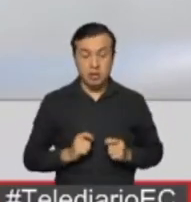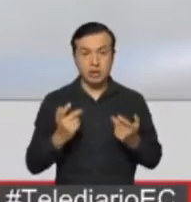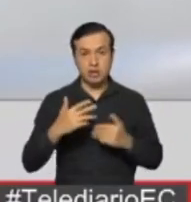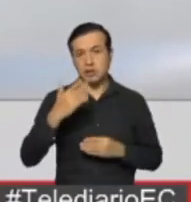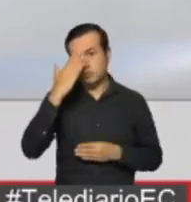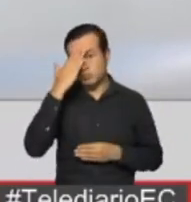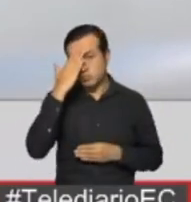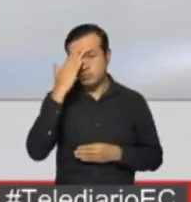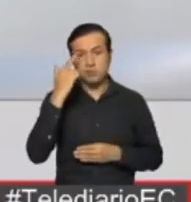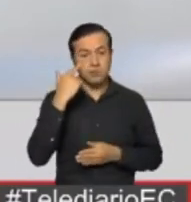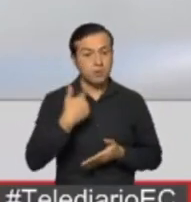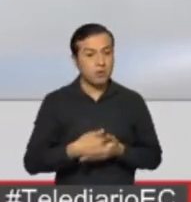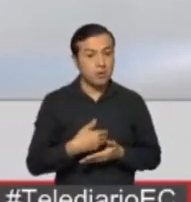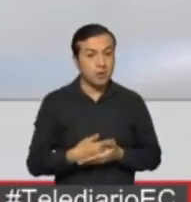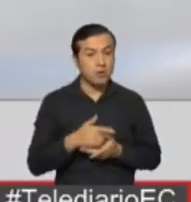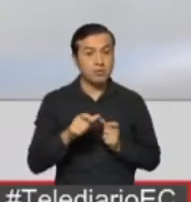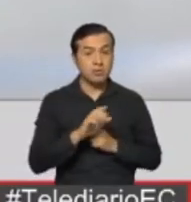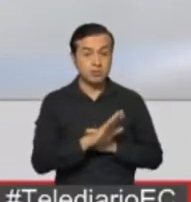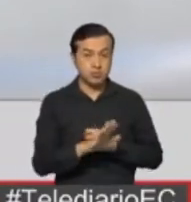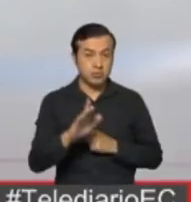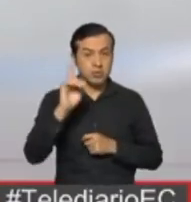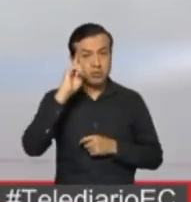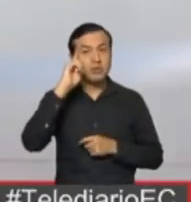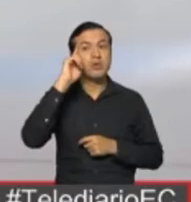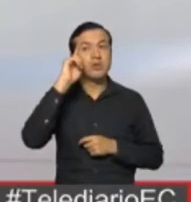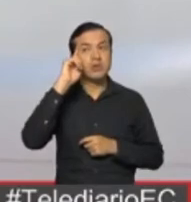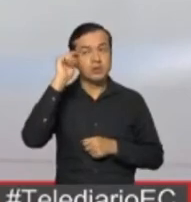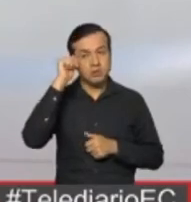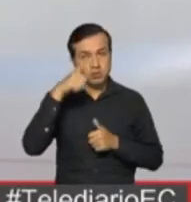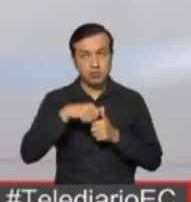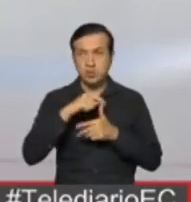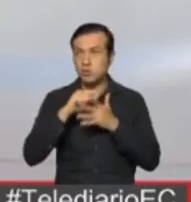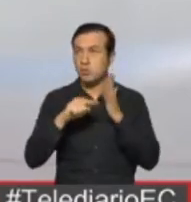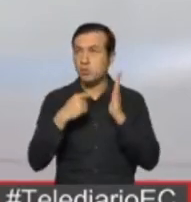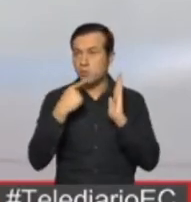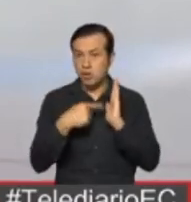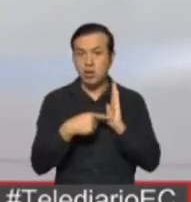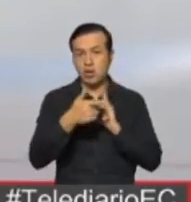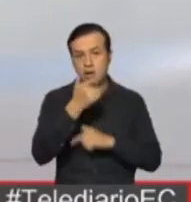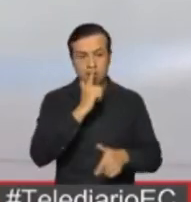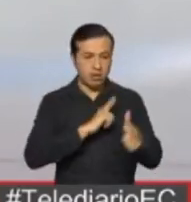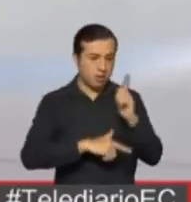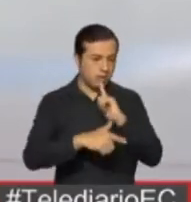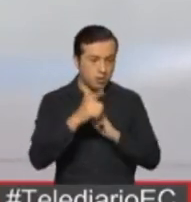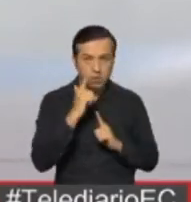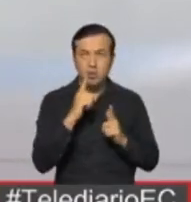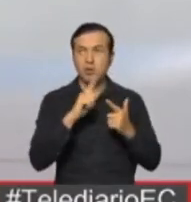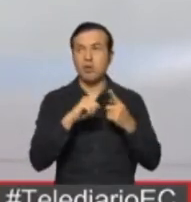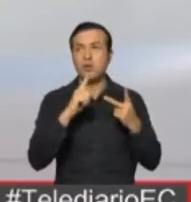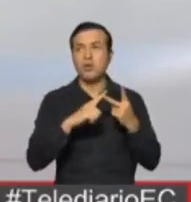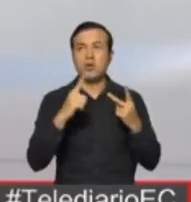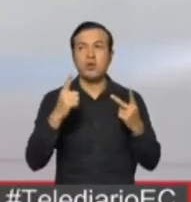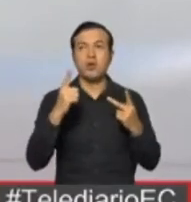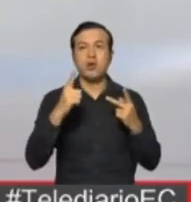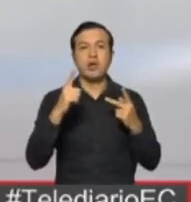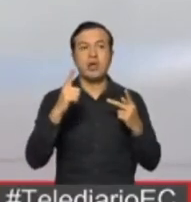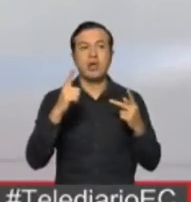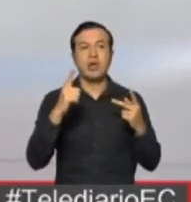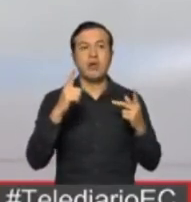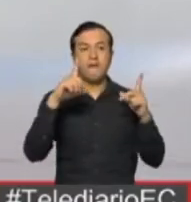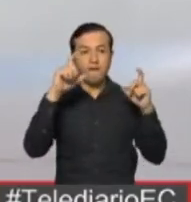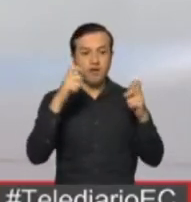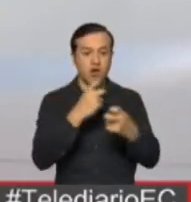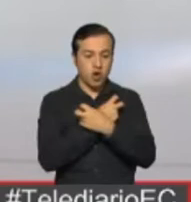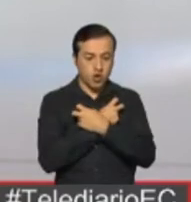conocidas y comprobadas pues son pacientes récord por favor por ejemplo el alcohol que tenemos expuestos a radiaciones a